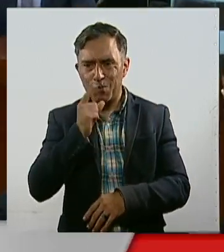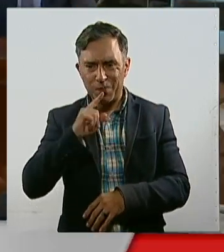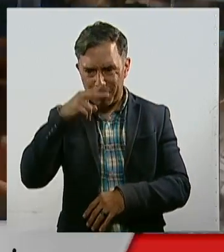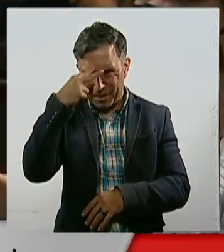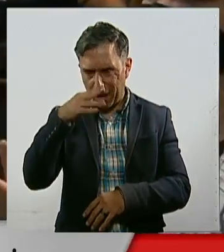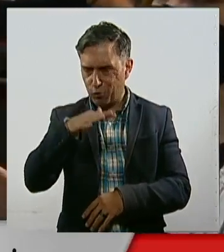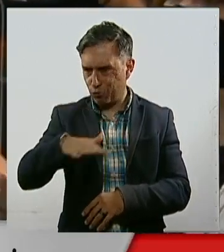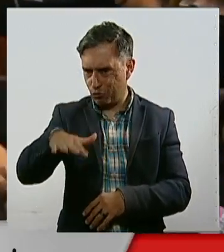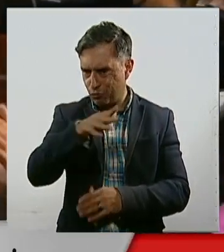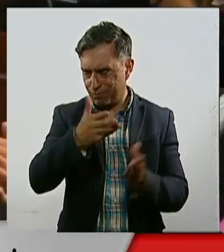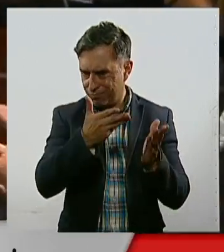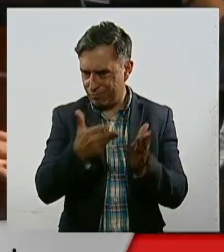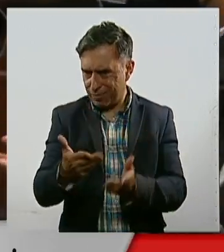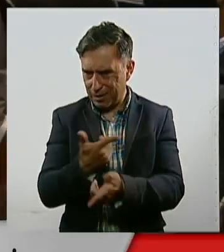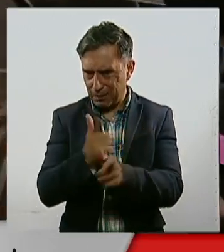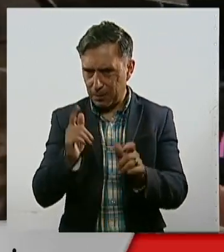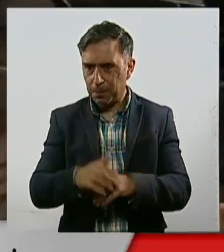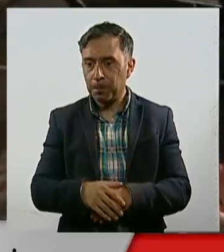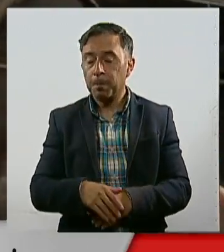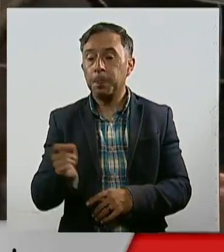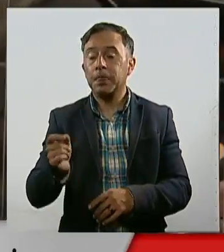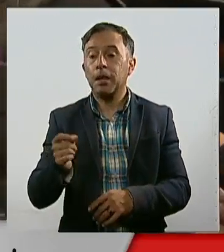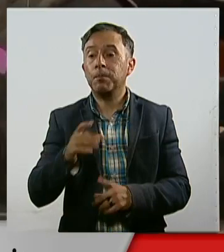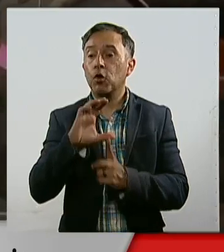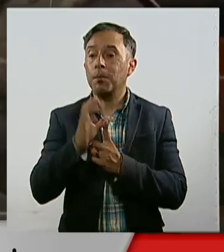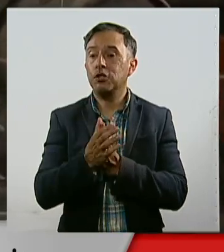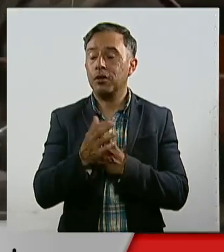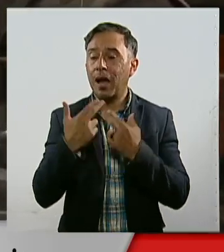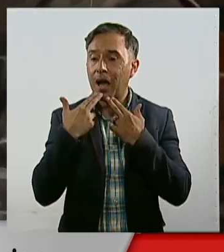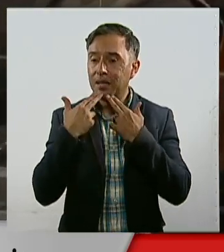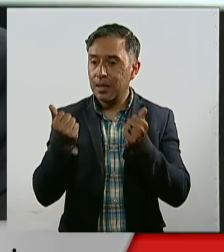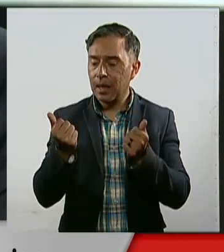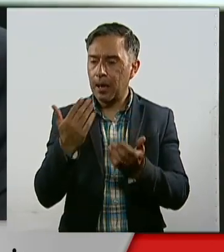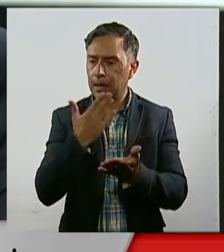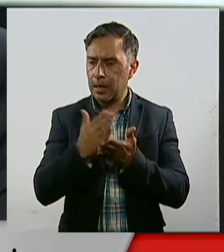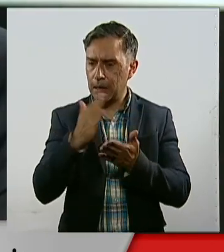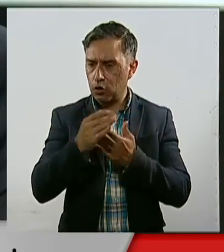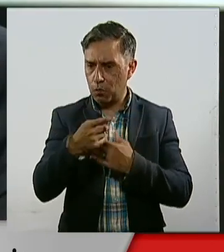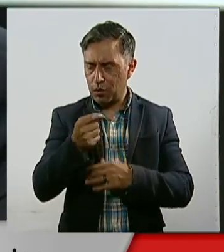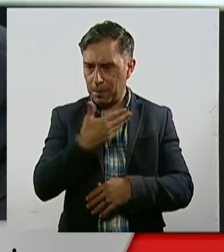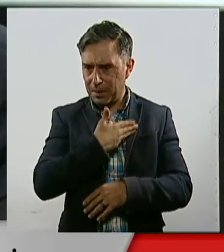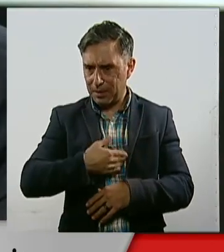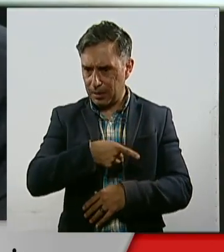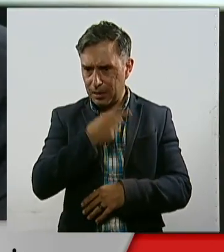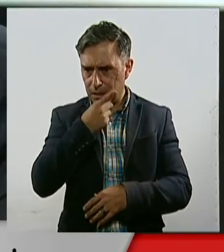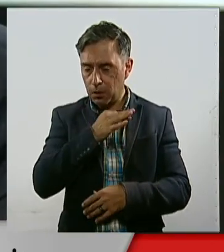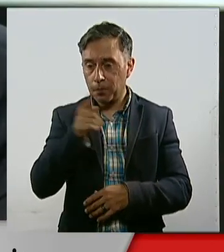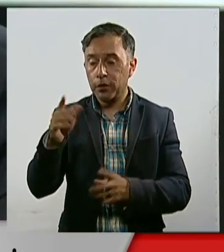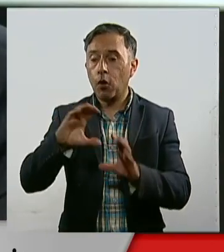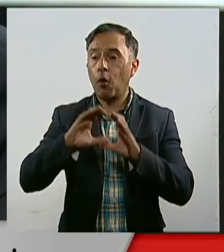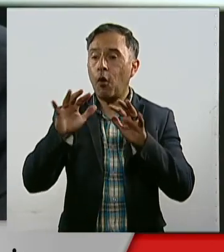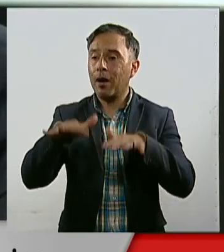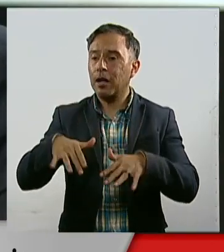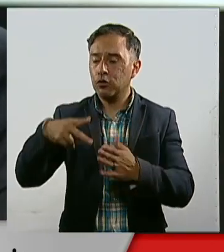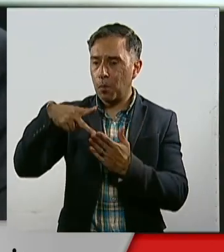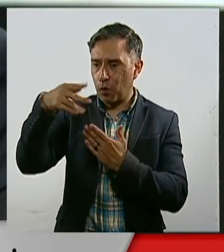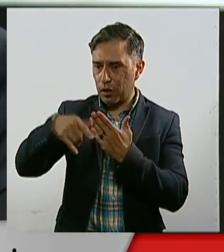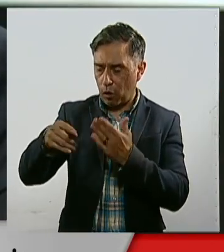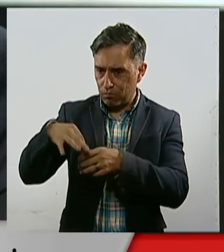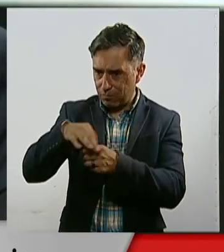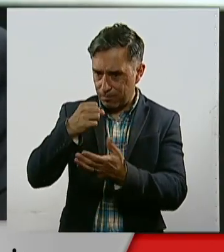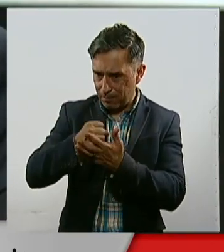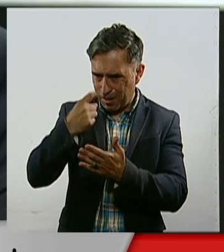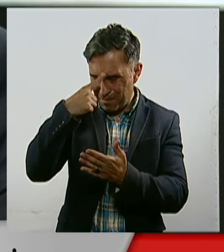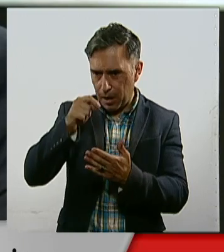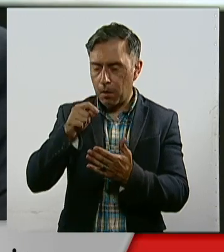el presidente de la comisión de hacienda y crédito público destacó el proyecto que aprobó el congreso para emitir una moneda